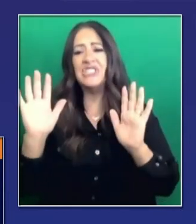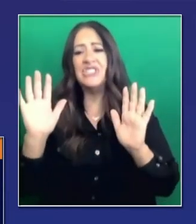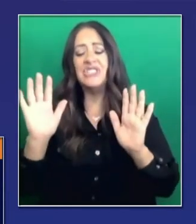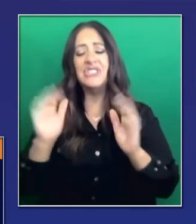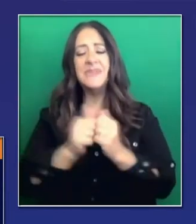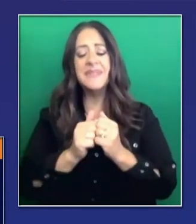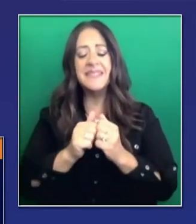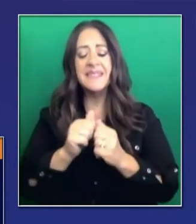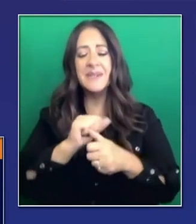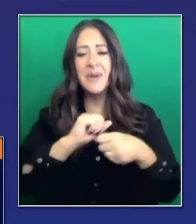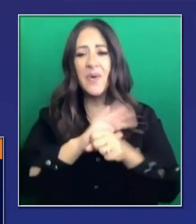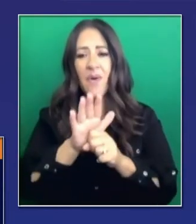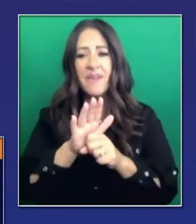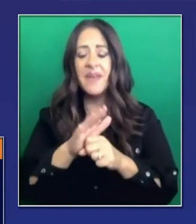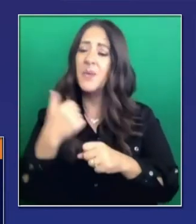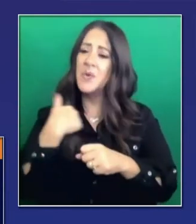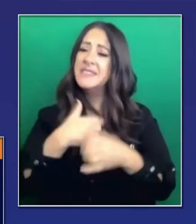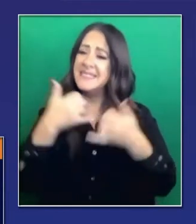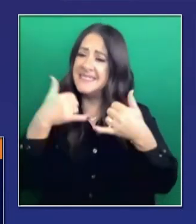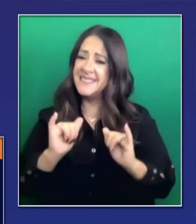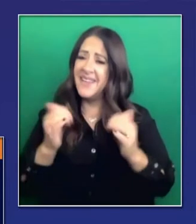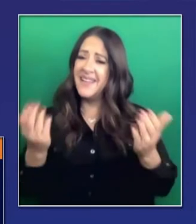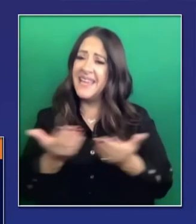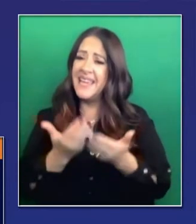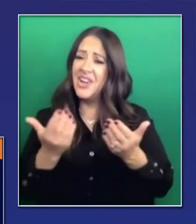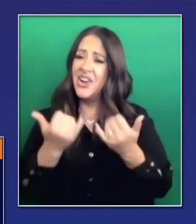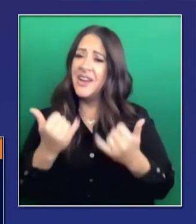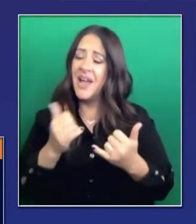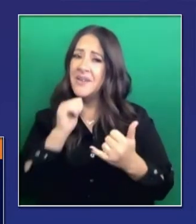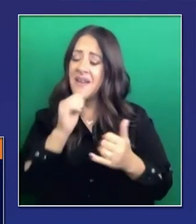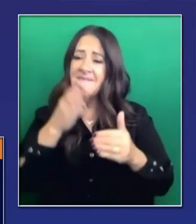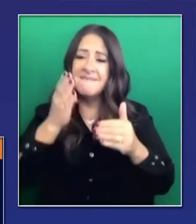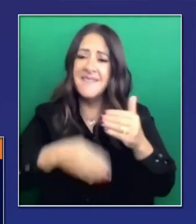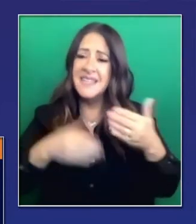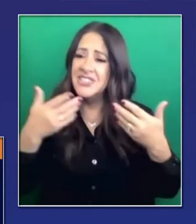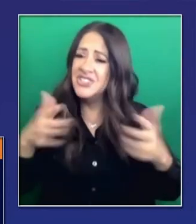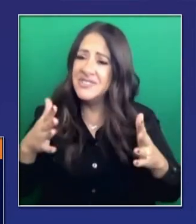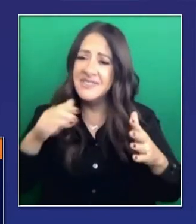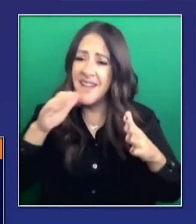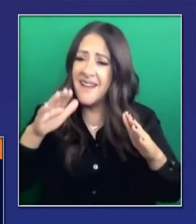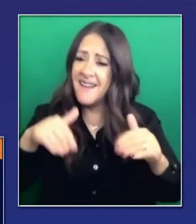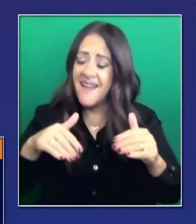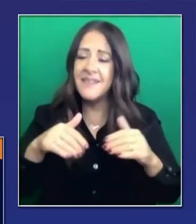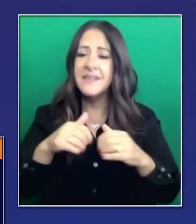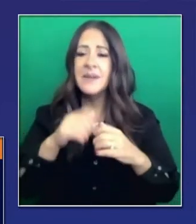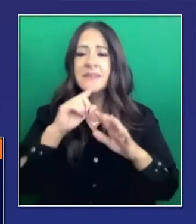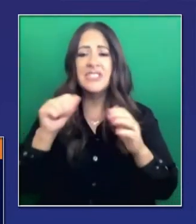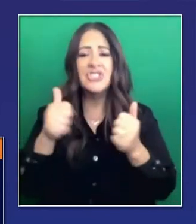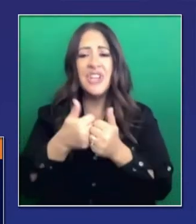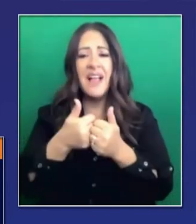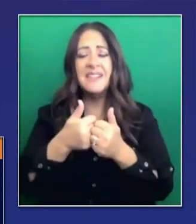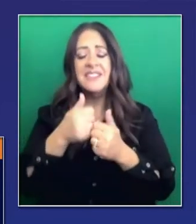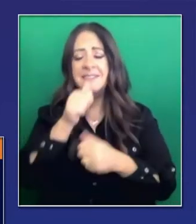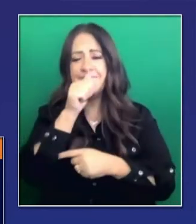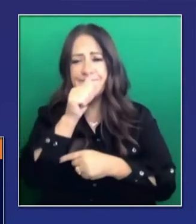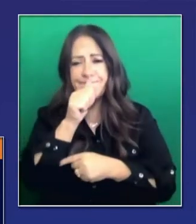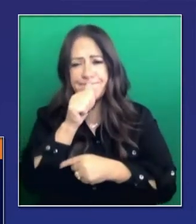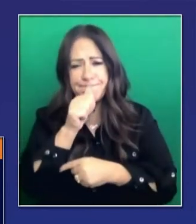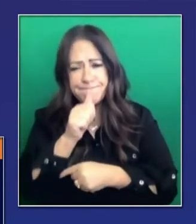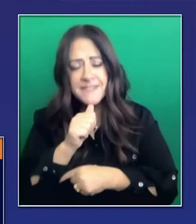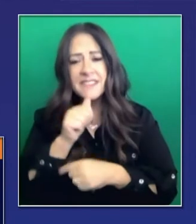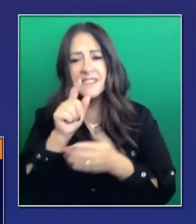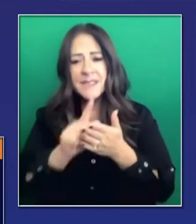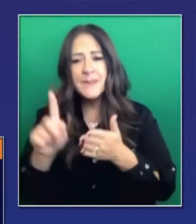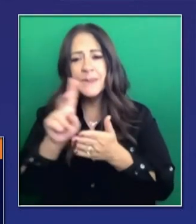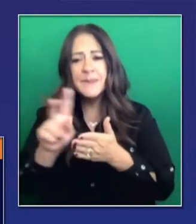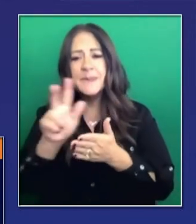túnel. Seguimos en el túnel, les recuerdo. Y en las próximas semanas veremos muchos retos, en particular en relación